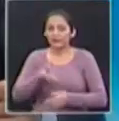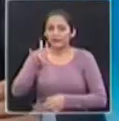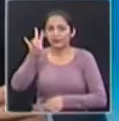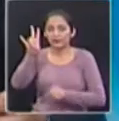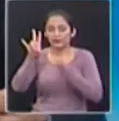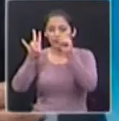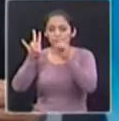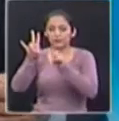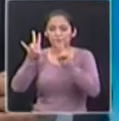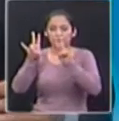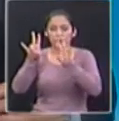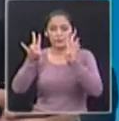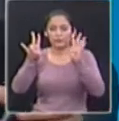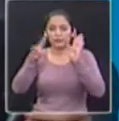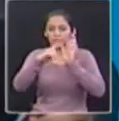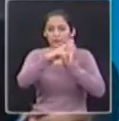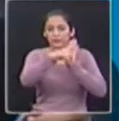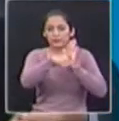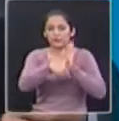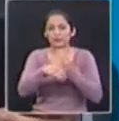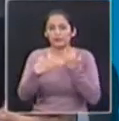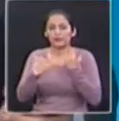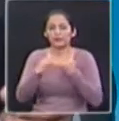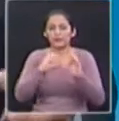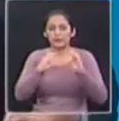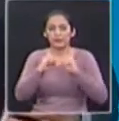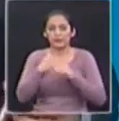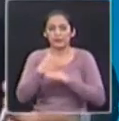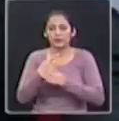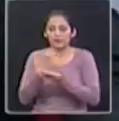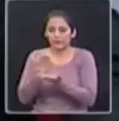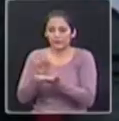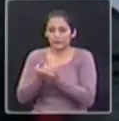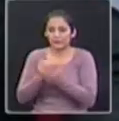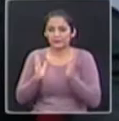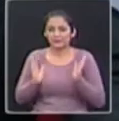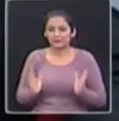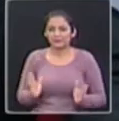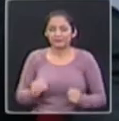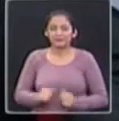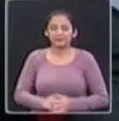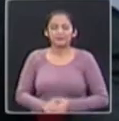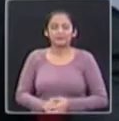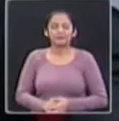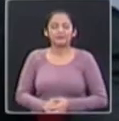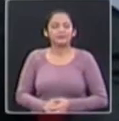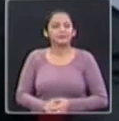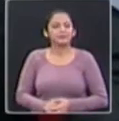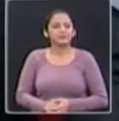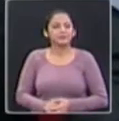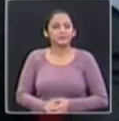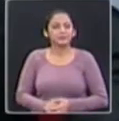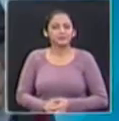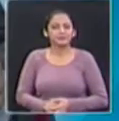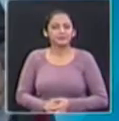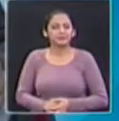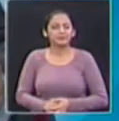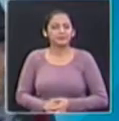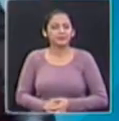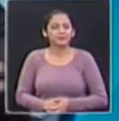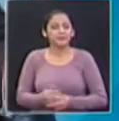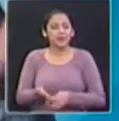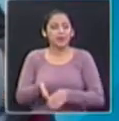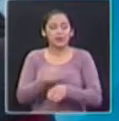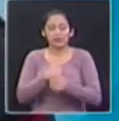a la costa borde o está con nosotros gracias economistas cómo le va buenos días sorprende quizás el que en esa reunión que mantuvo la